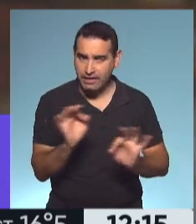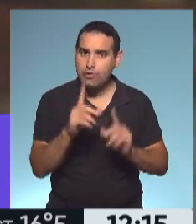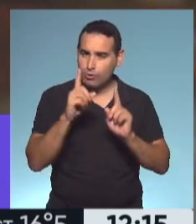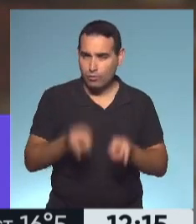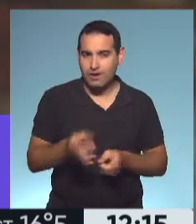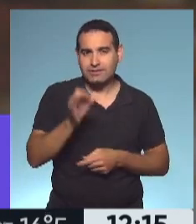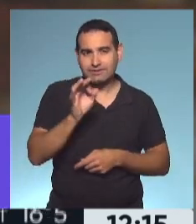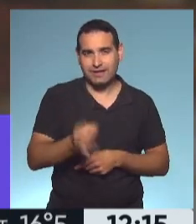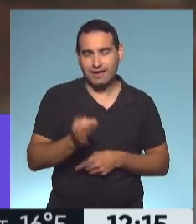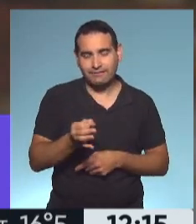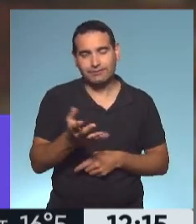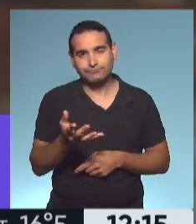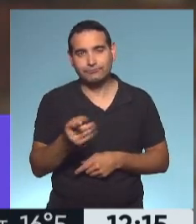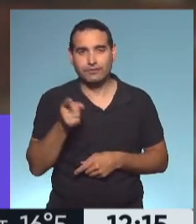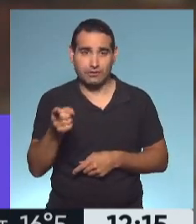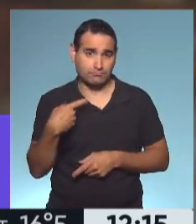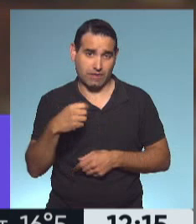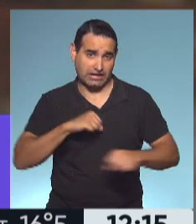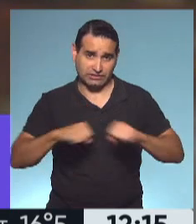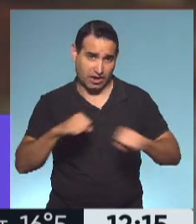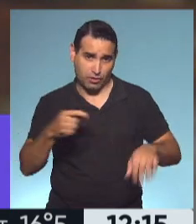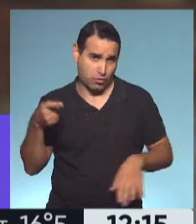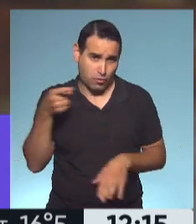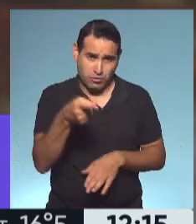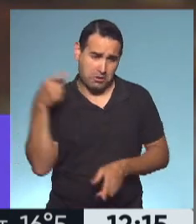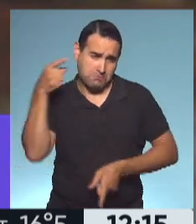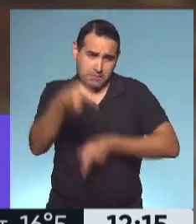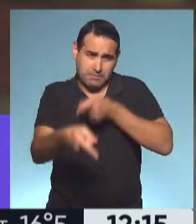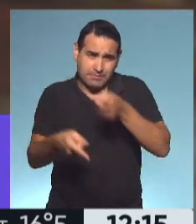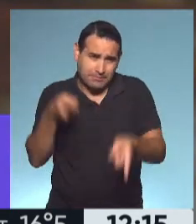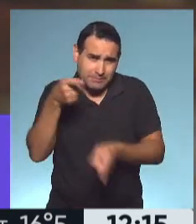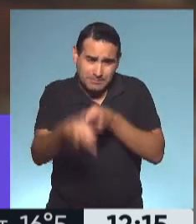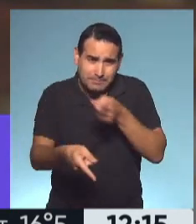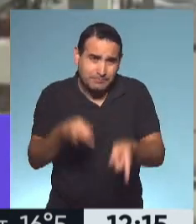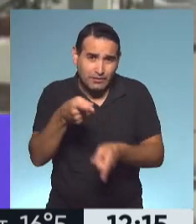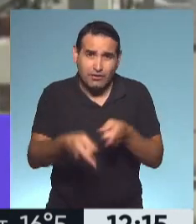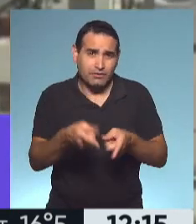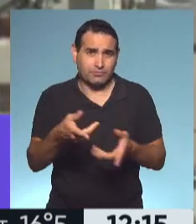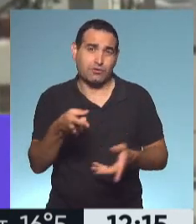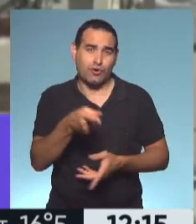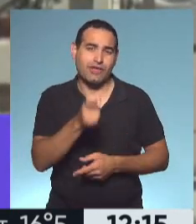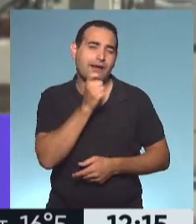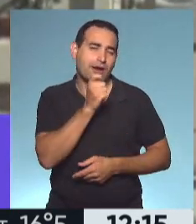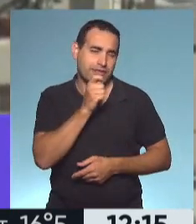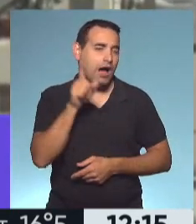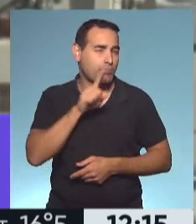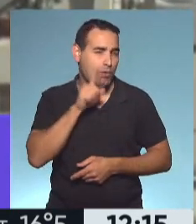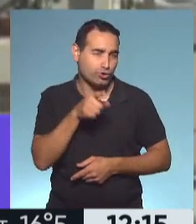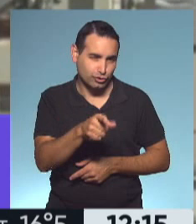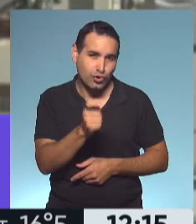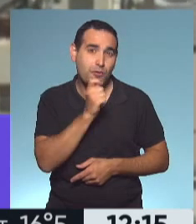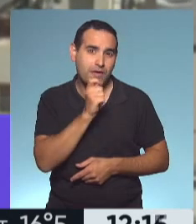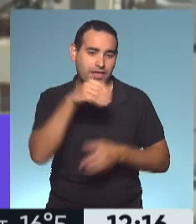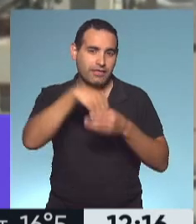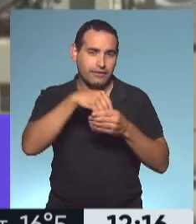es en realidad un atentado, un crimen, un bombardeo contra la información que pueden brindar estos